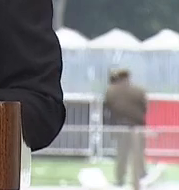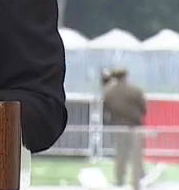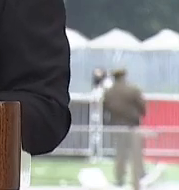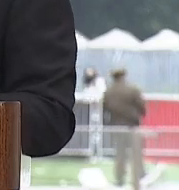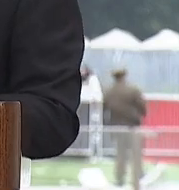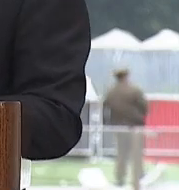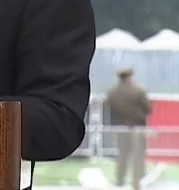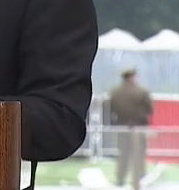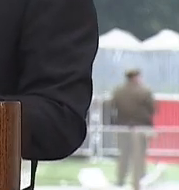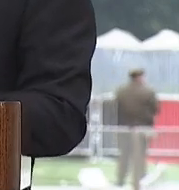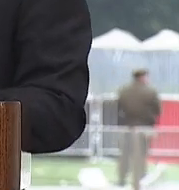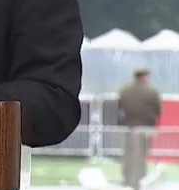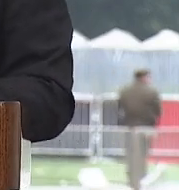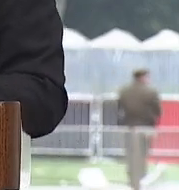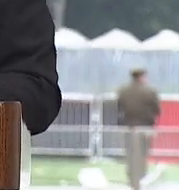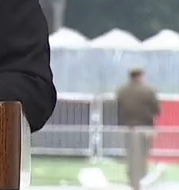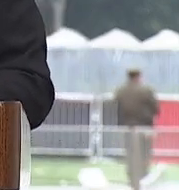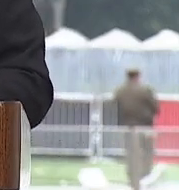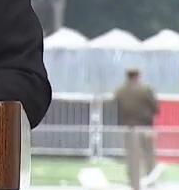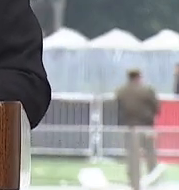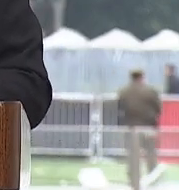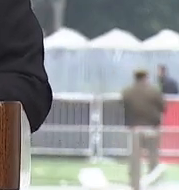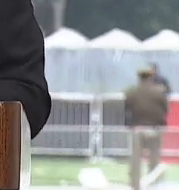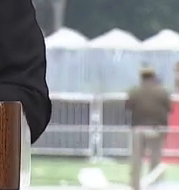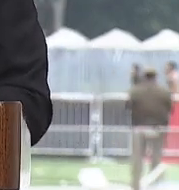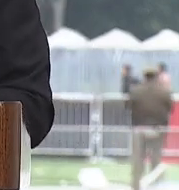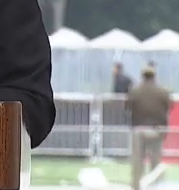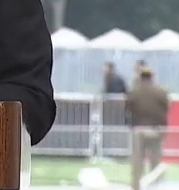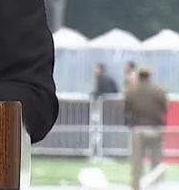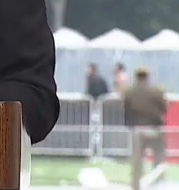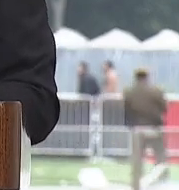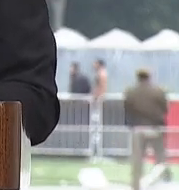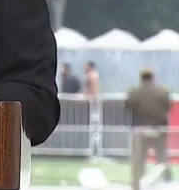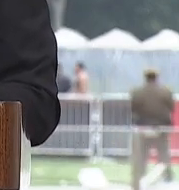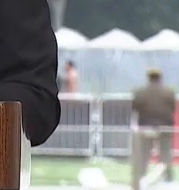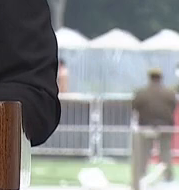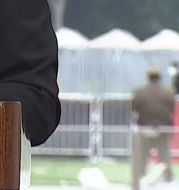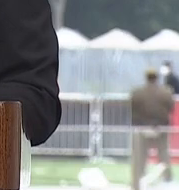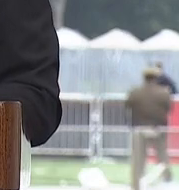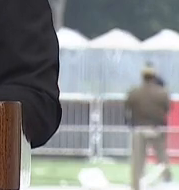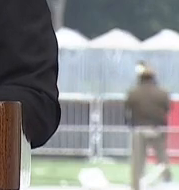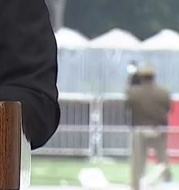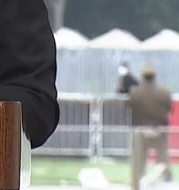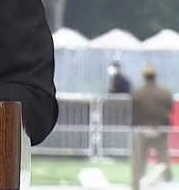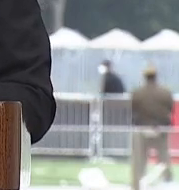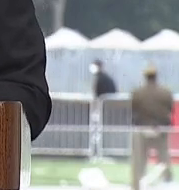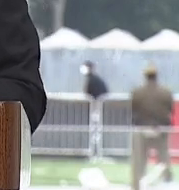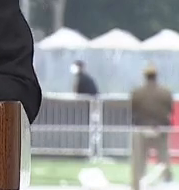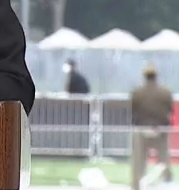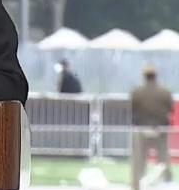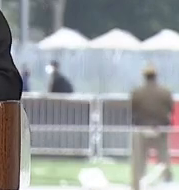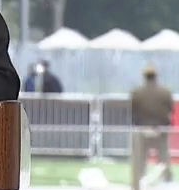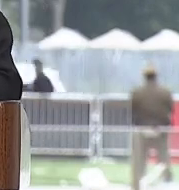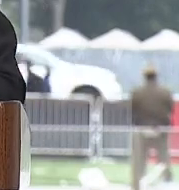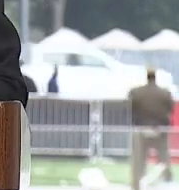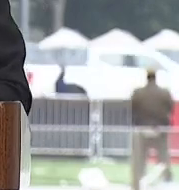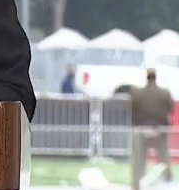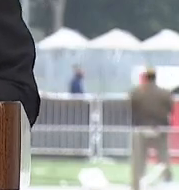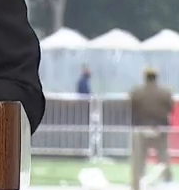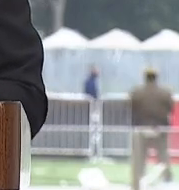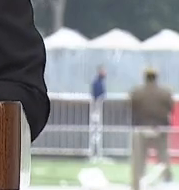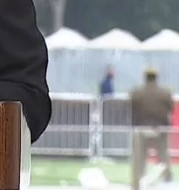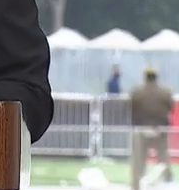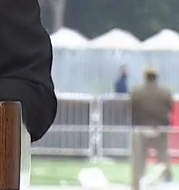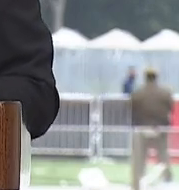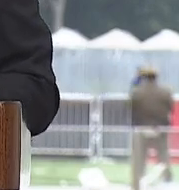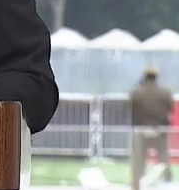que eso no se puede confundir entonces con la labor que realizan las policías día a día de la protección de la ciudadanía y también el resguardo contra